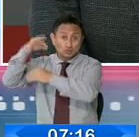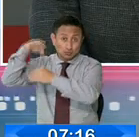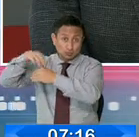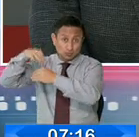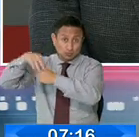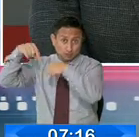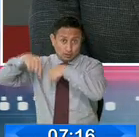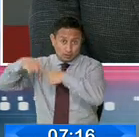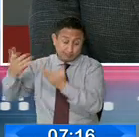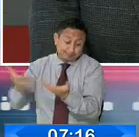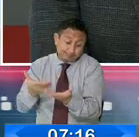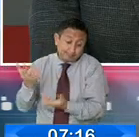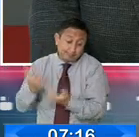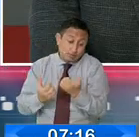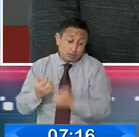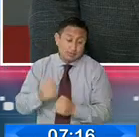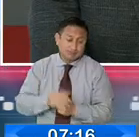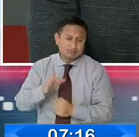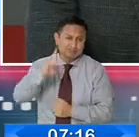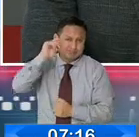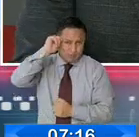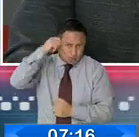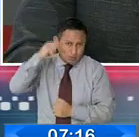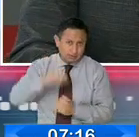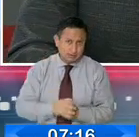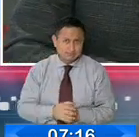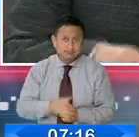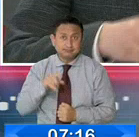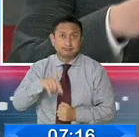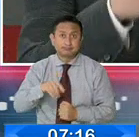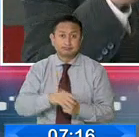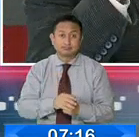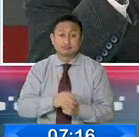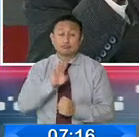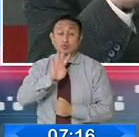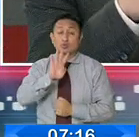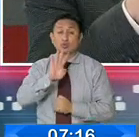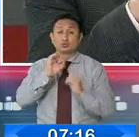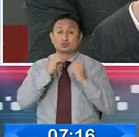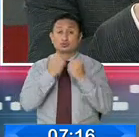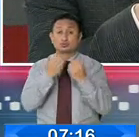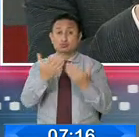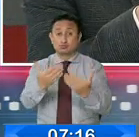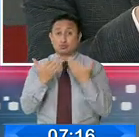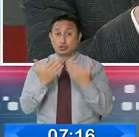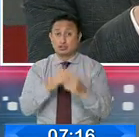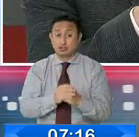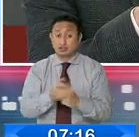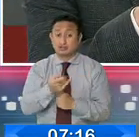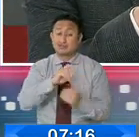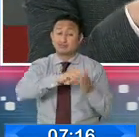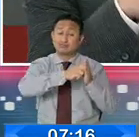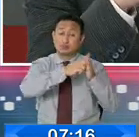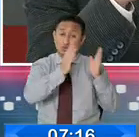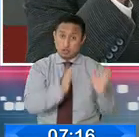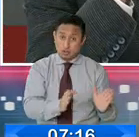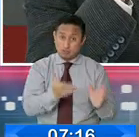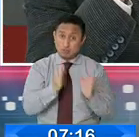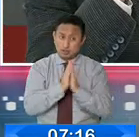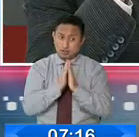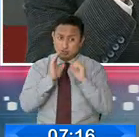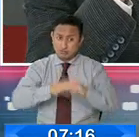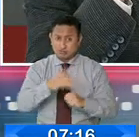en este dilema. Recordemos que de las cuatro organizaciones políticas que Contraloría pidió que